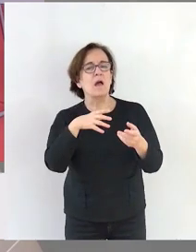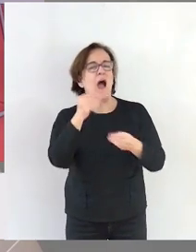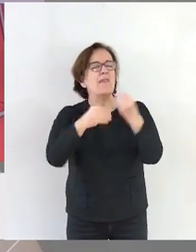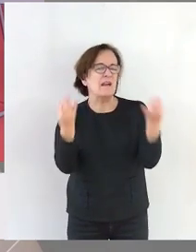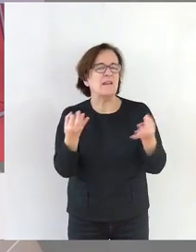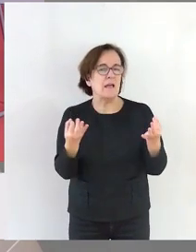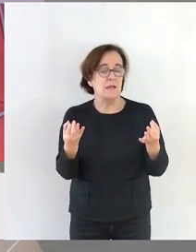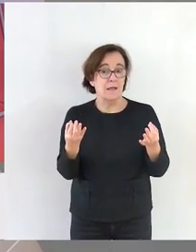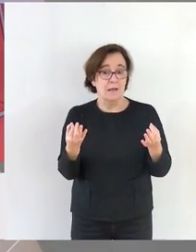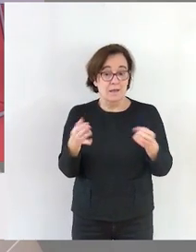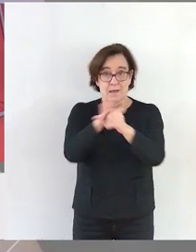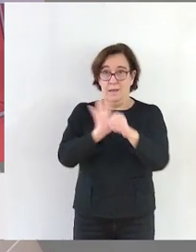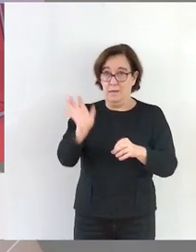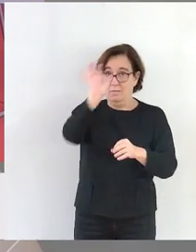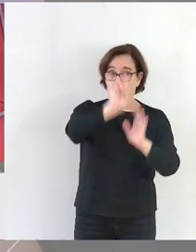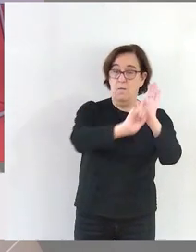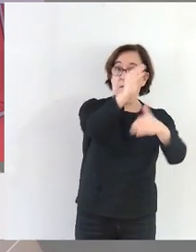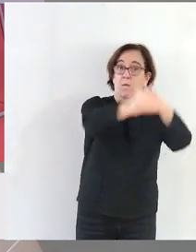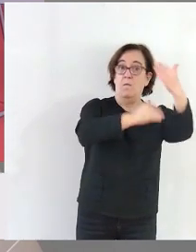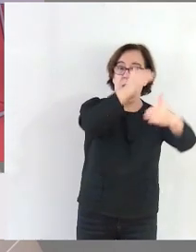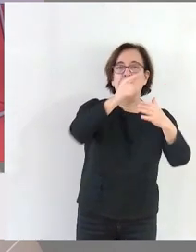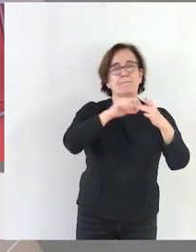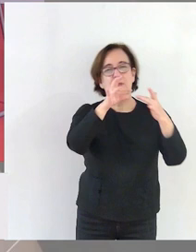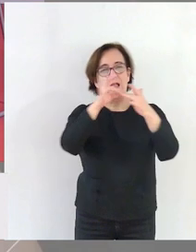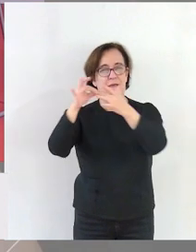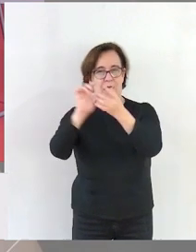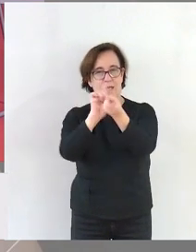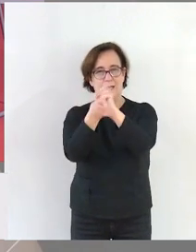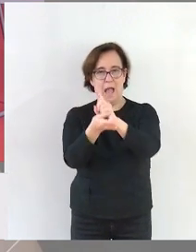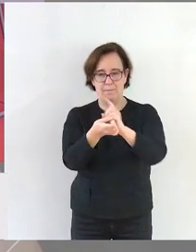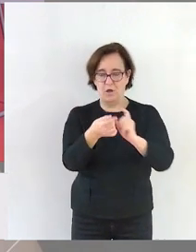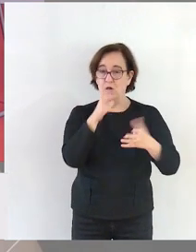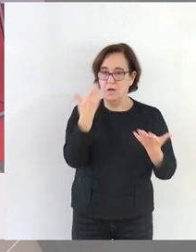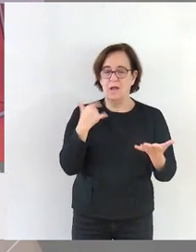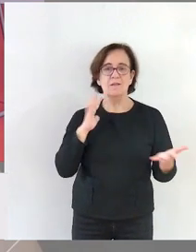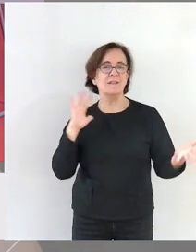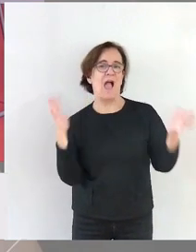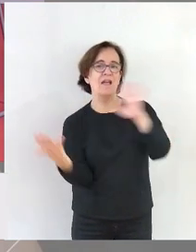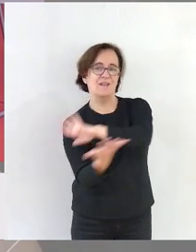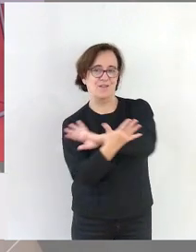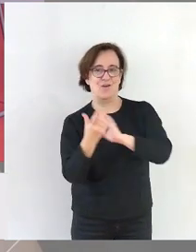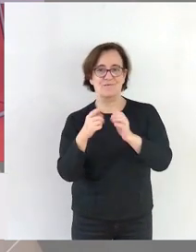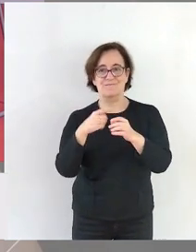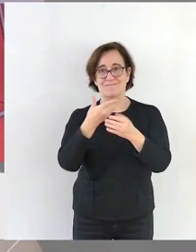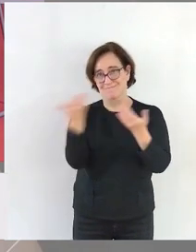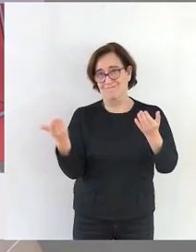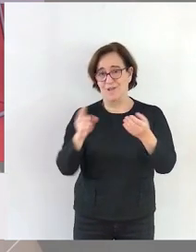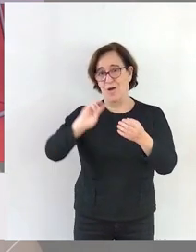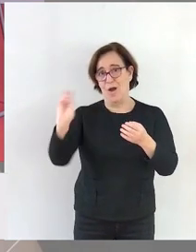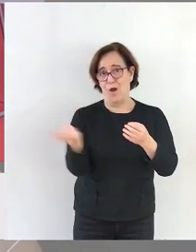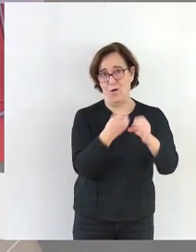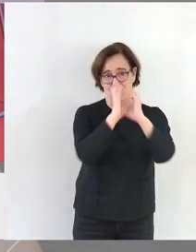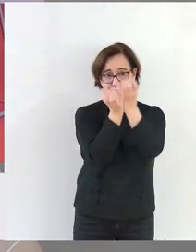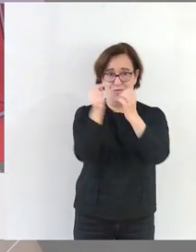que esa regiones donde se Está avanzando más rápido lideren ese cambio y faciliten la transición al resto de regiones del